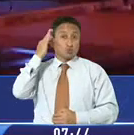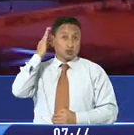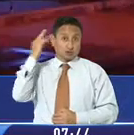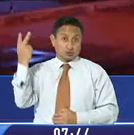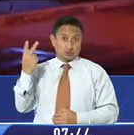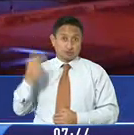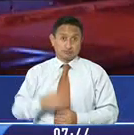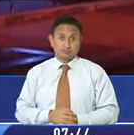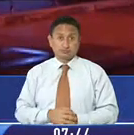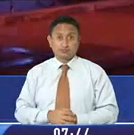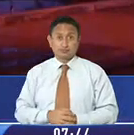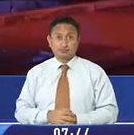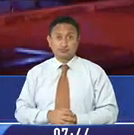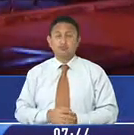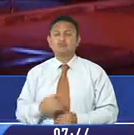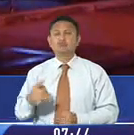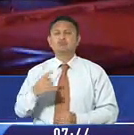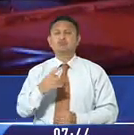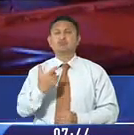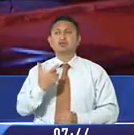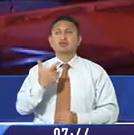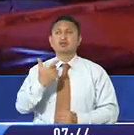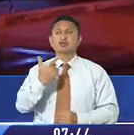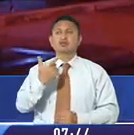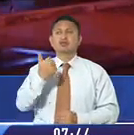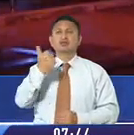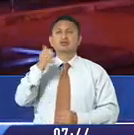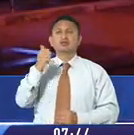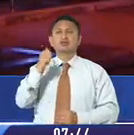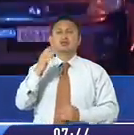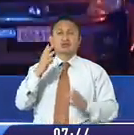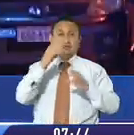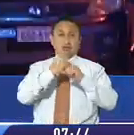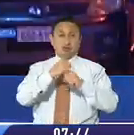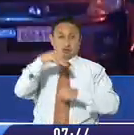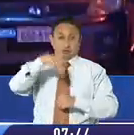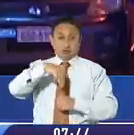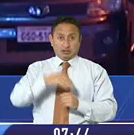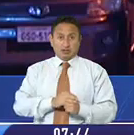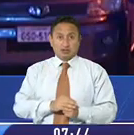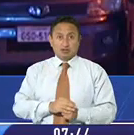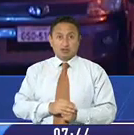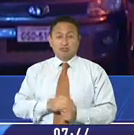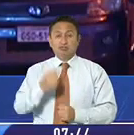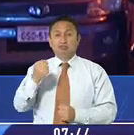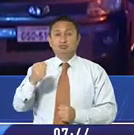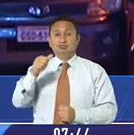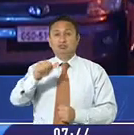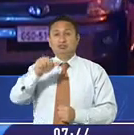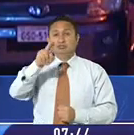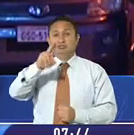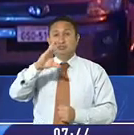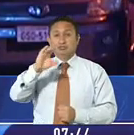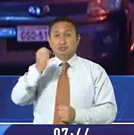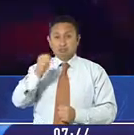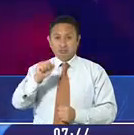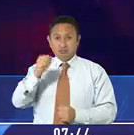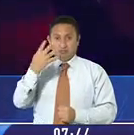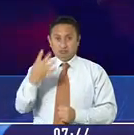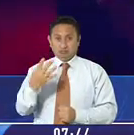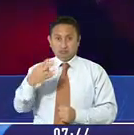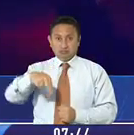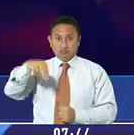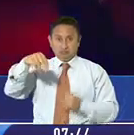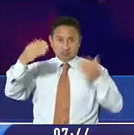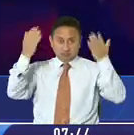El ataque se registró cerca de las 22 horas del martes en el sector de Sauces 4, norte de Guayaquil.